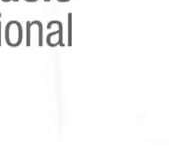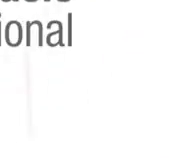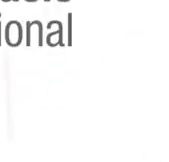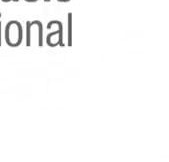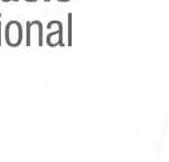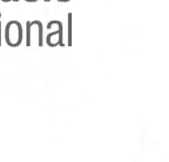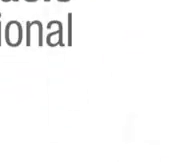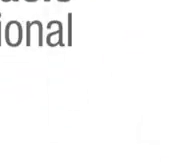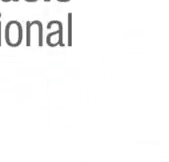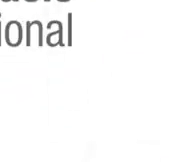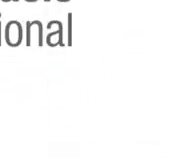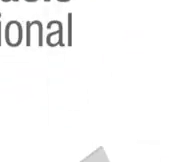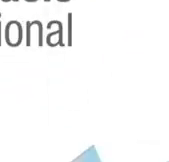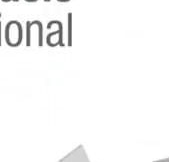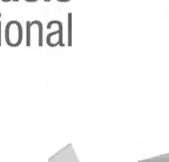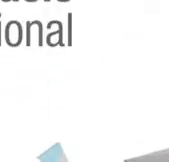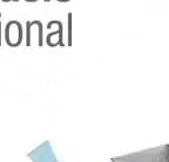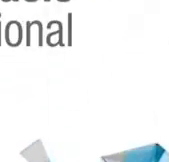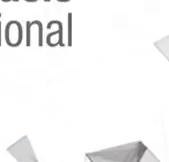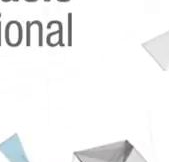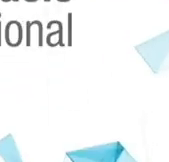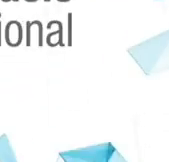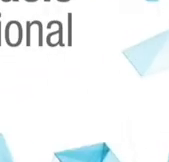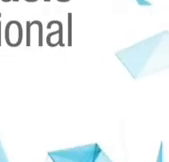Fin de espacio promocional.